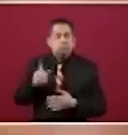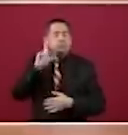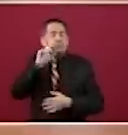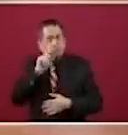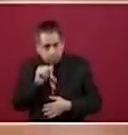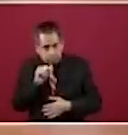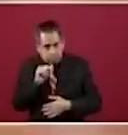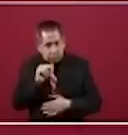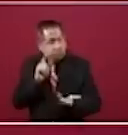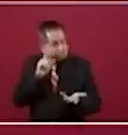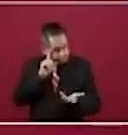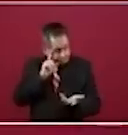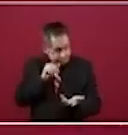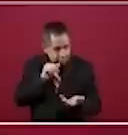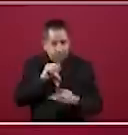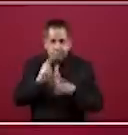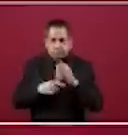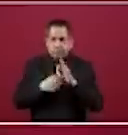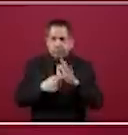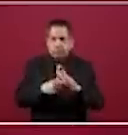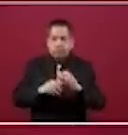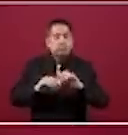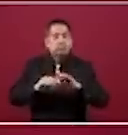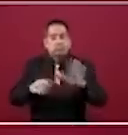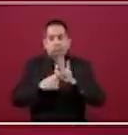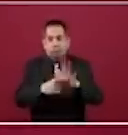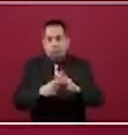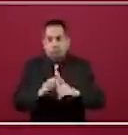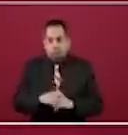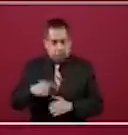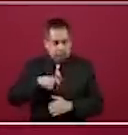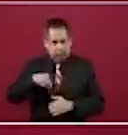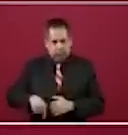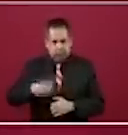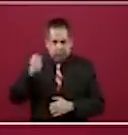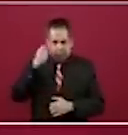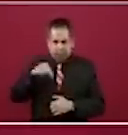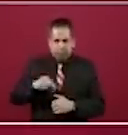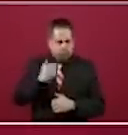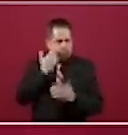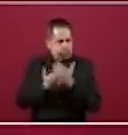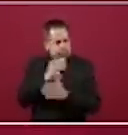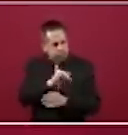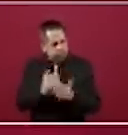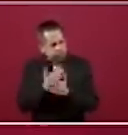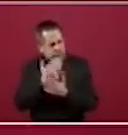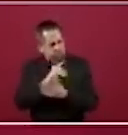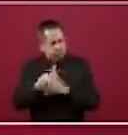mañana se da a conocer, aquí, se presenta. ¿Con usted? Sí, aquí. En la conferencia, en la sí, mañana. Sí, en la mañana.